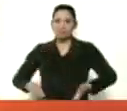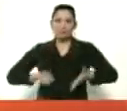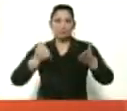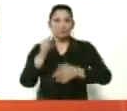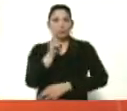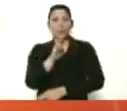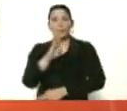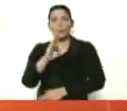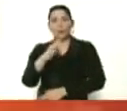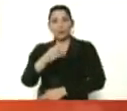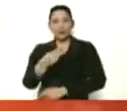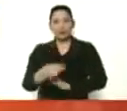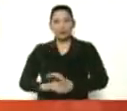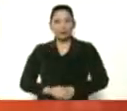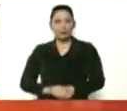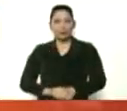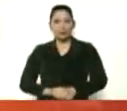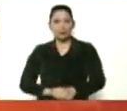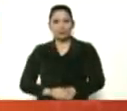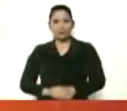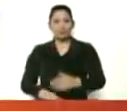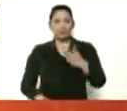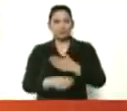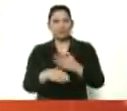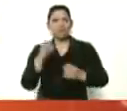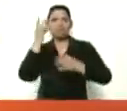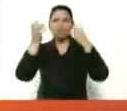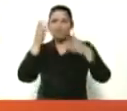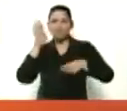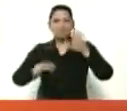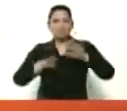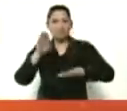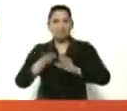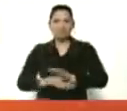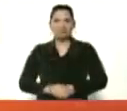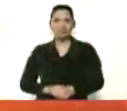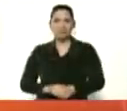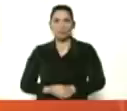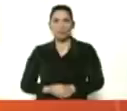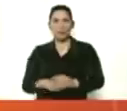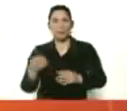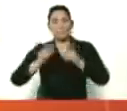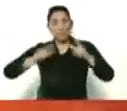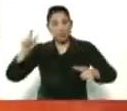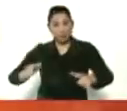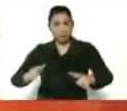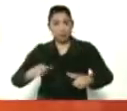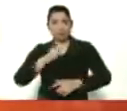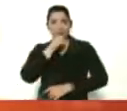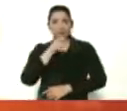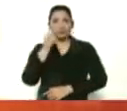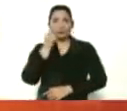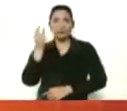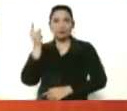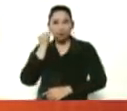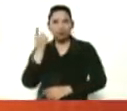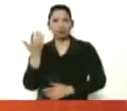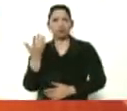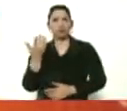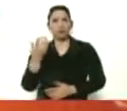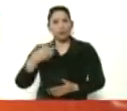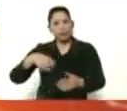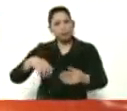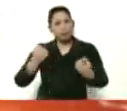UPD, vamos a inventar algo chévere para las personas de la tercera edad, puedan estirar las piernas,